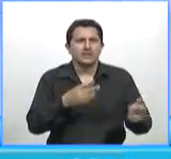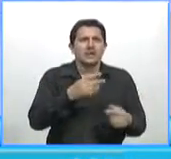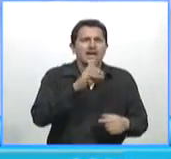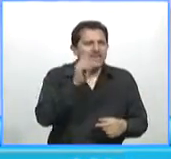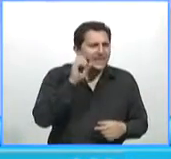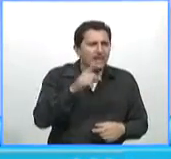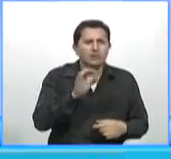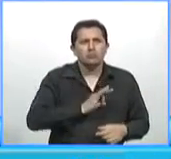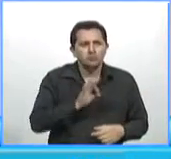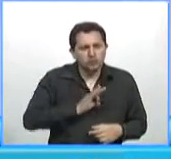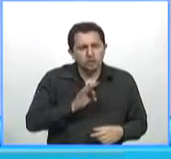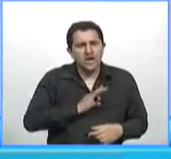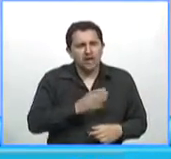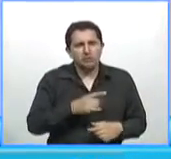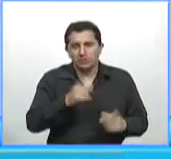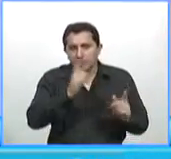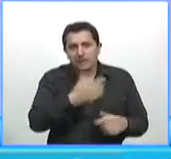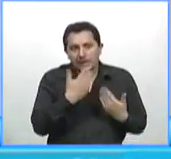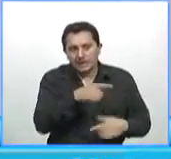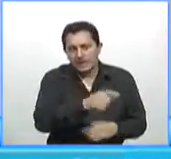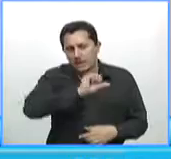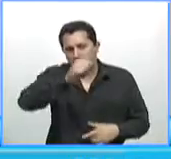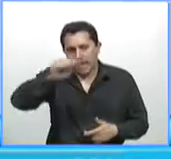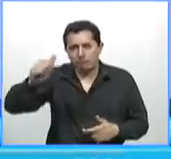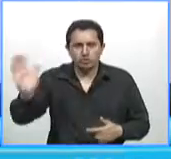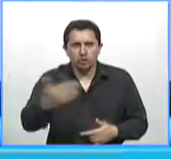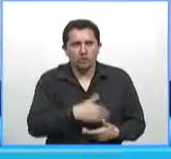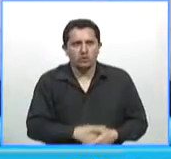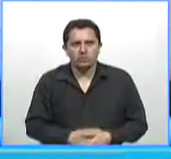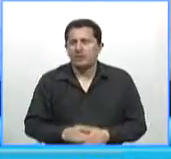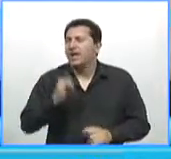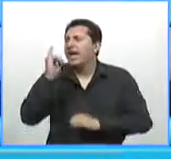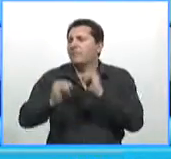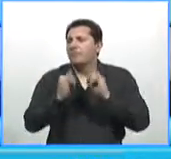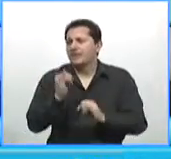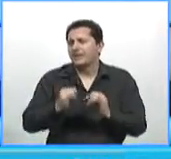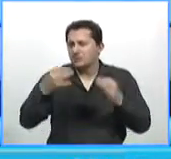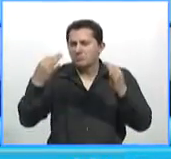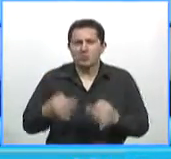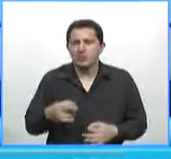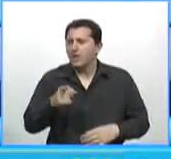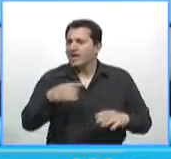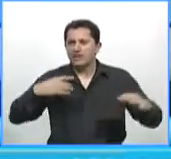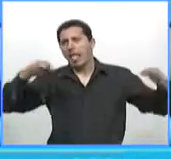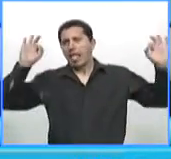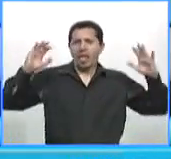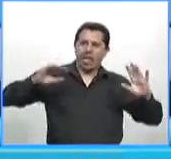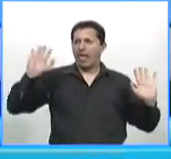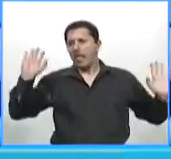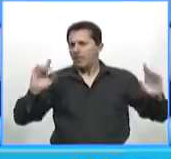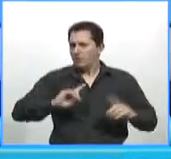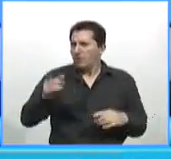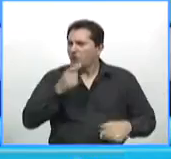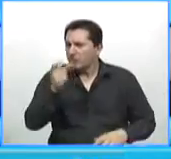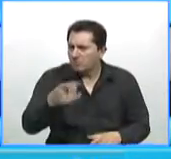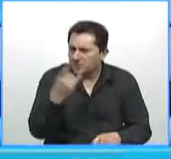estuvo muchísimos años y ganamos todo también con él. Muy bien, ahí está. Explicación para todo. Viejo, no evade nada, ¿eh? No se pierde nada.